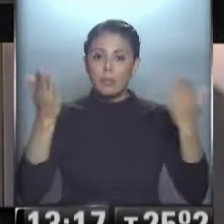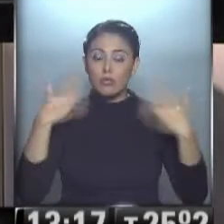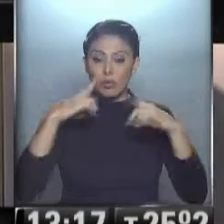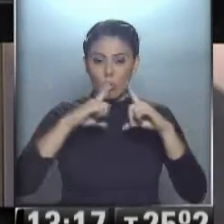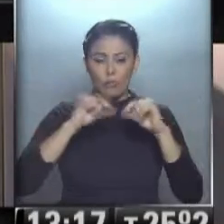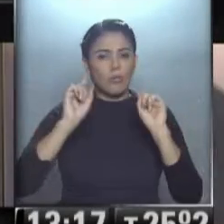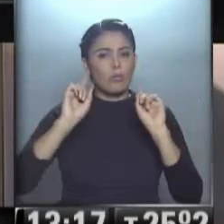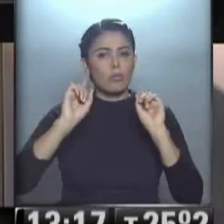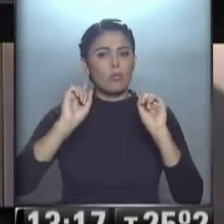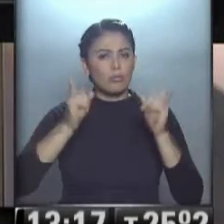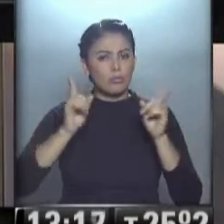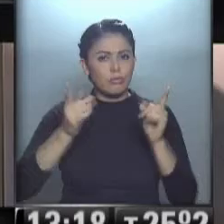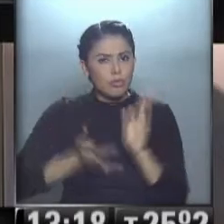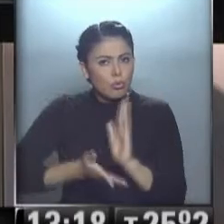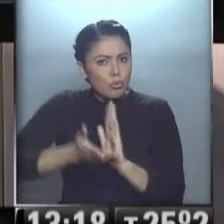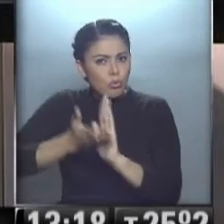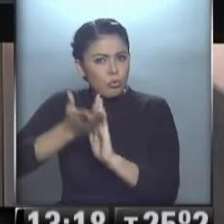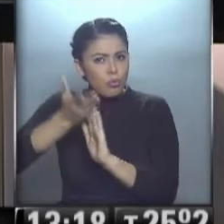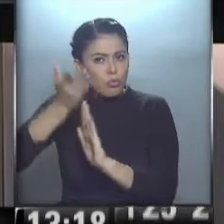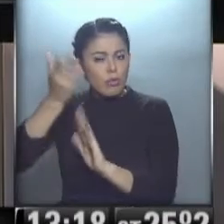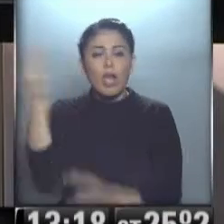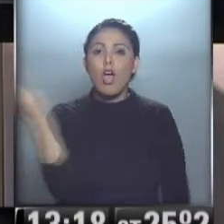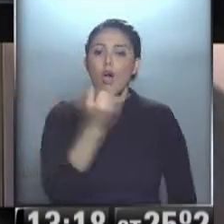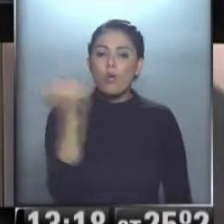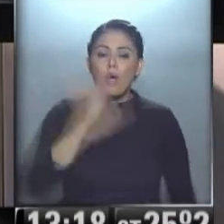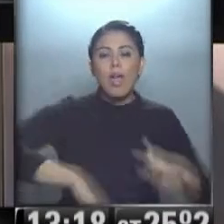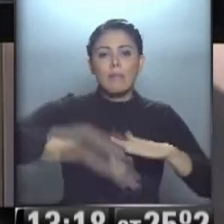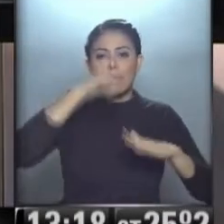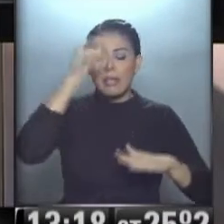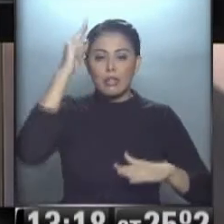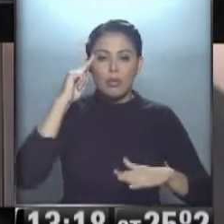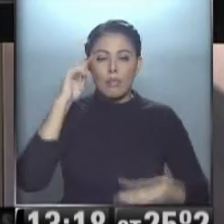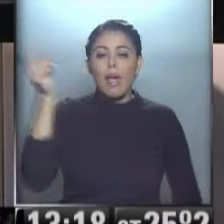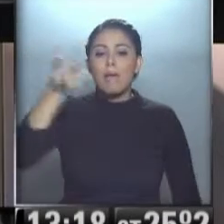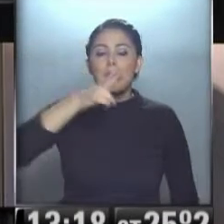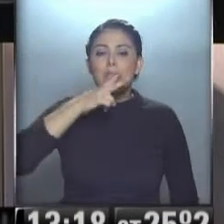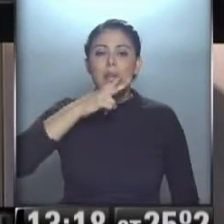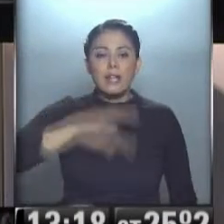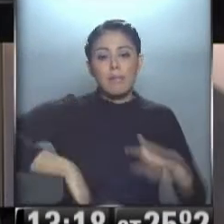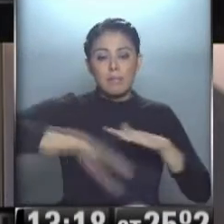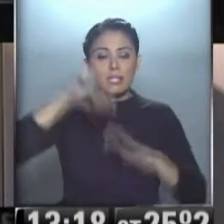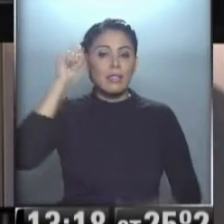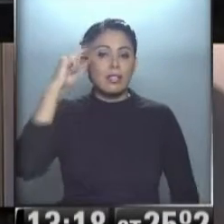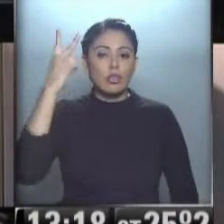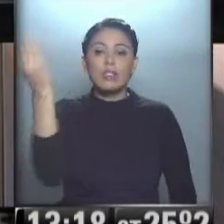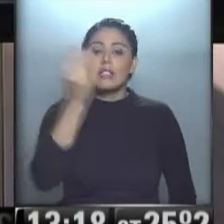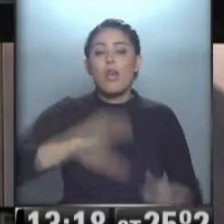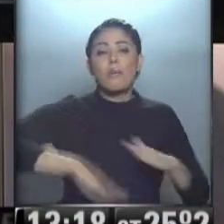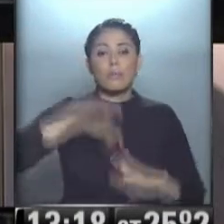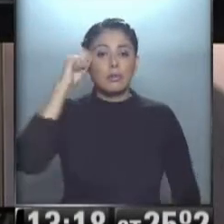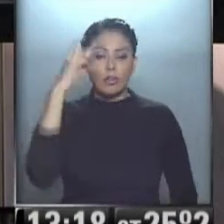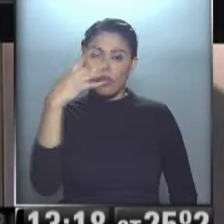va a mantener su marcha ascendente. Para el jueves 29, viernes 32, sábado 34 y el